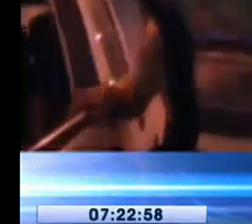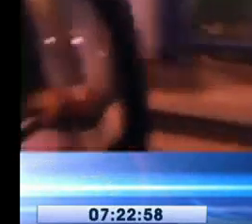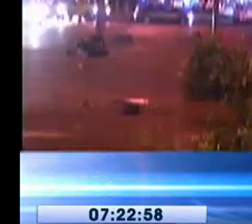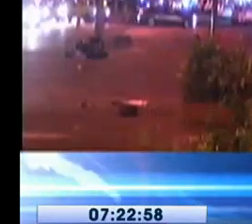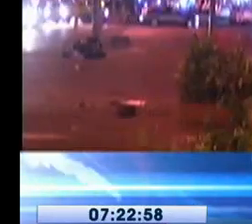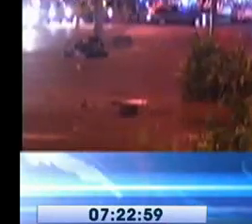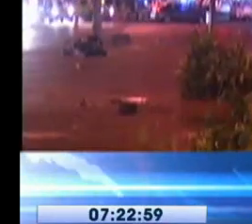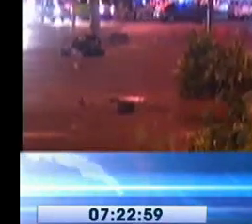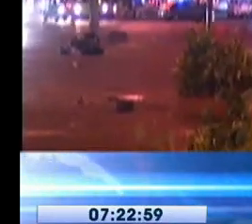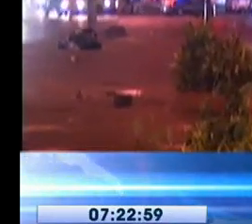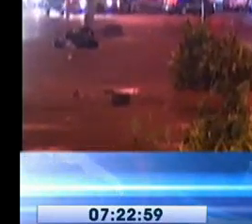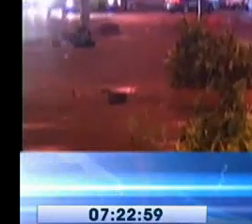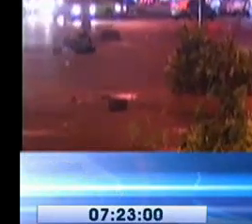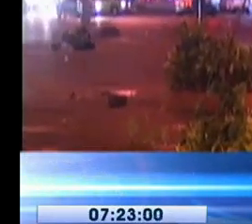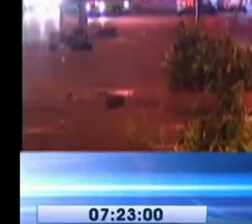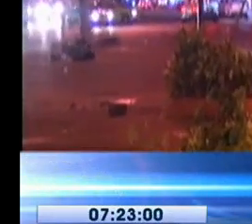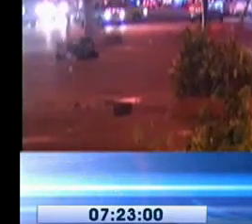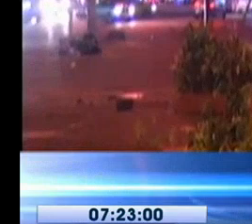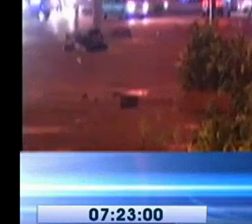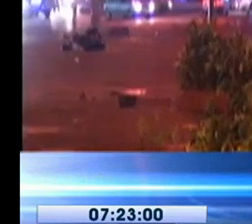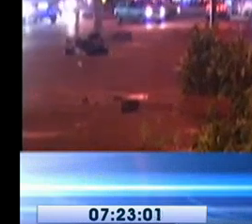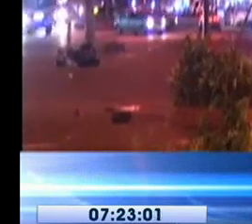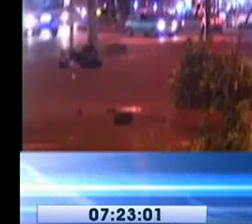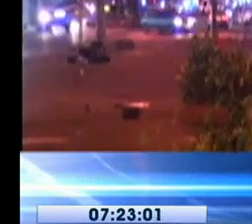horas de la madrugada.